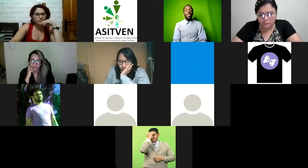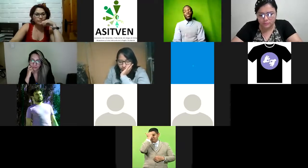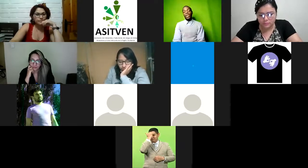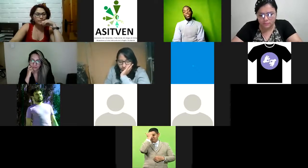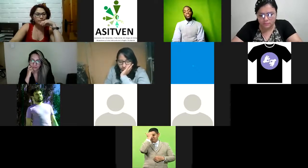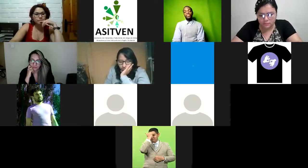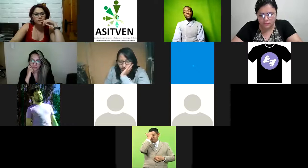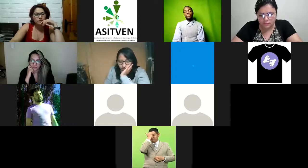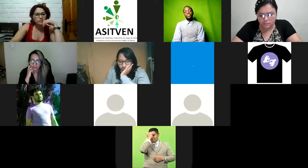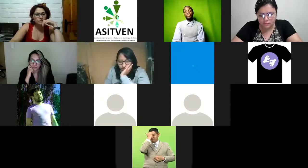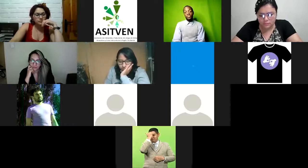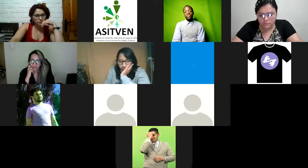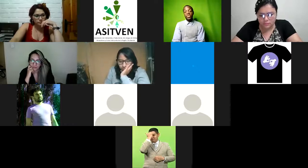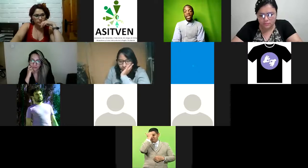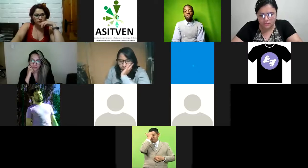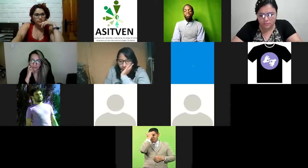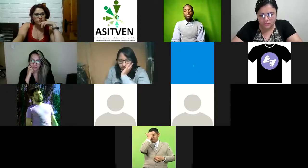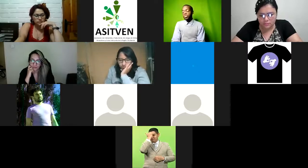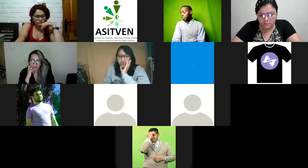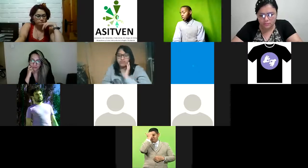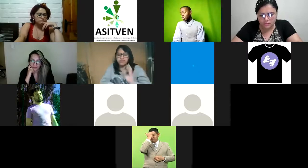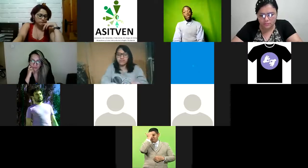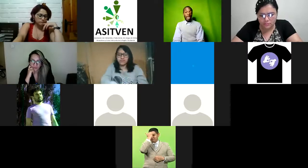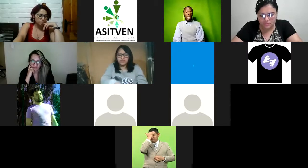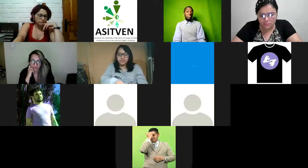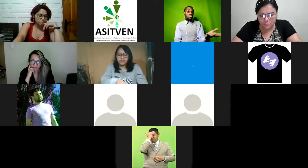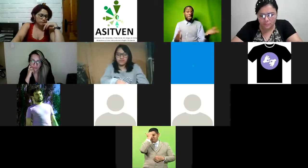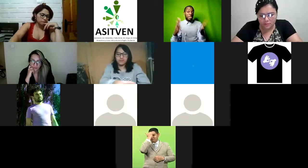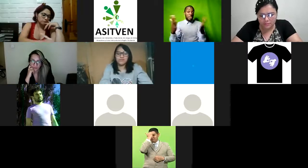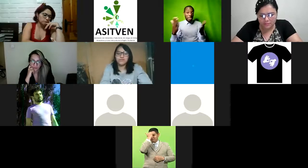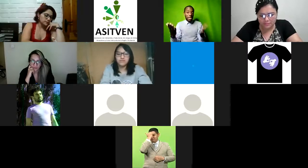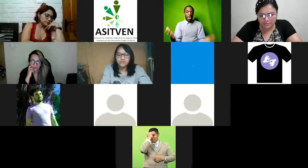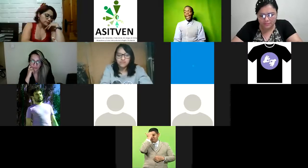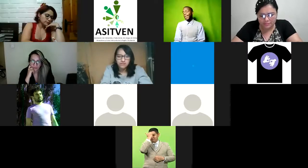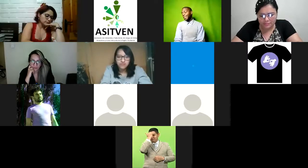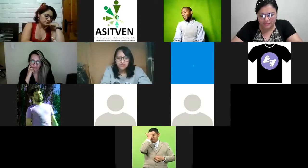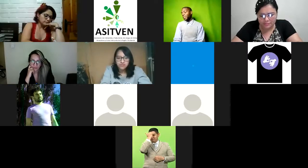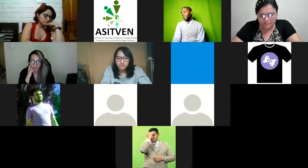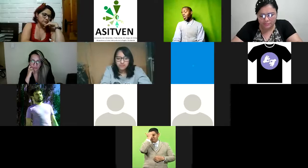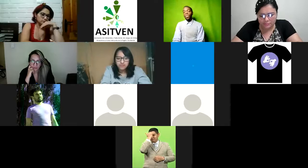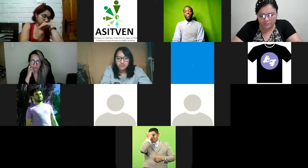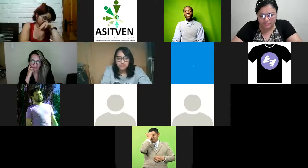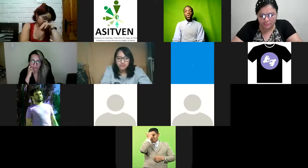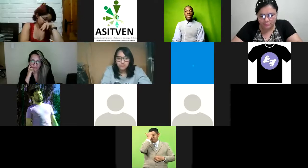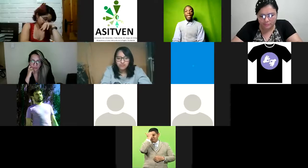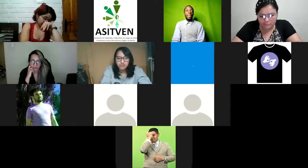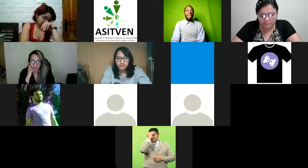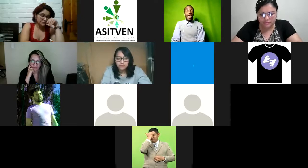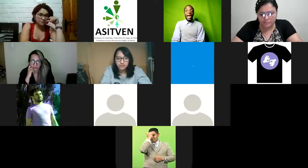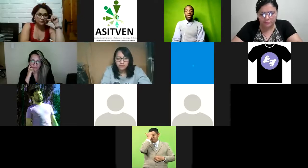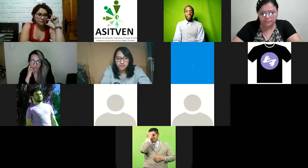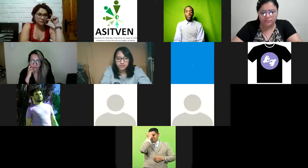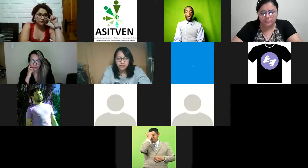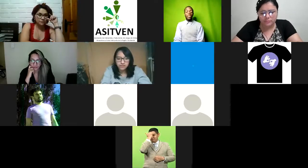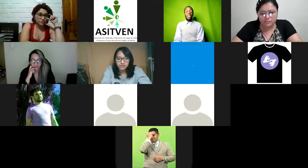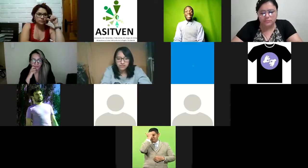señas nacional. ¿Sí? Eso es algo que pudiese servir como forma de